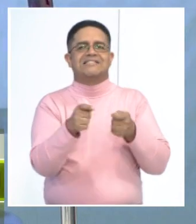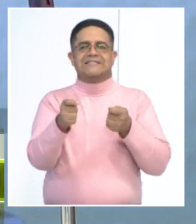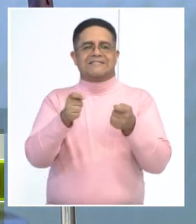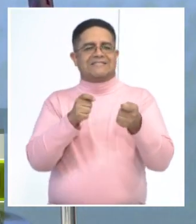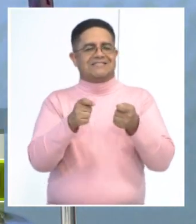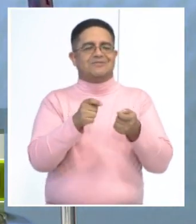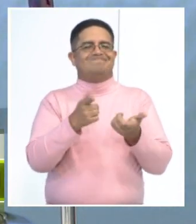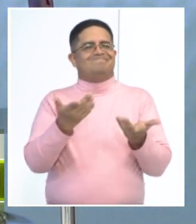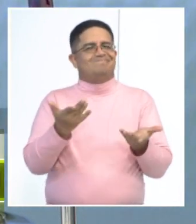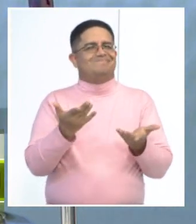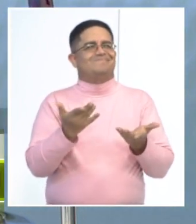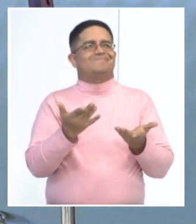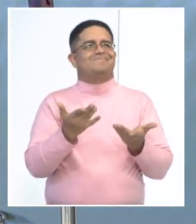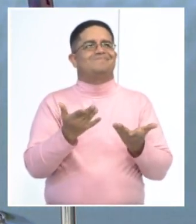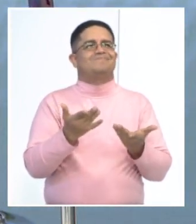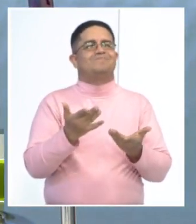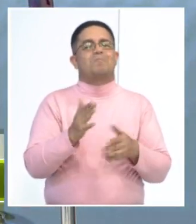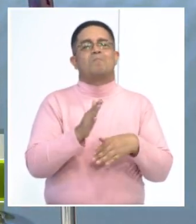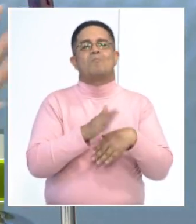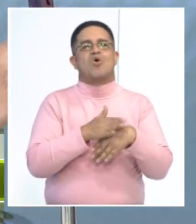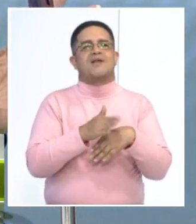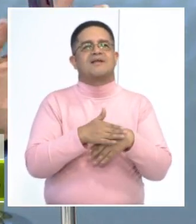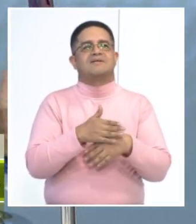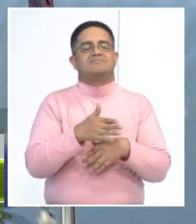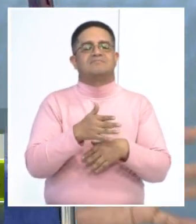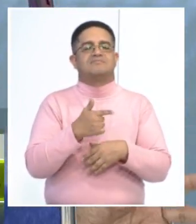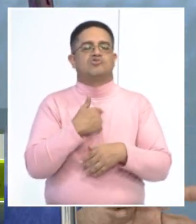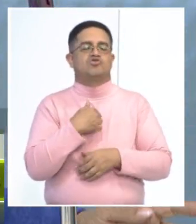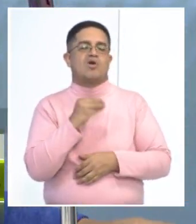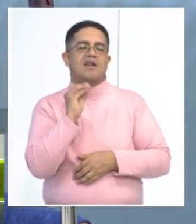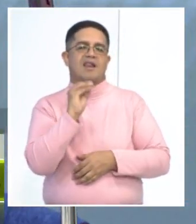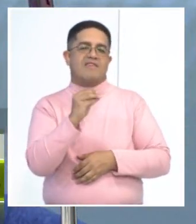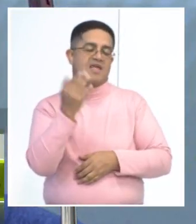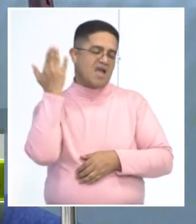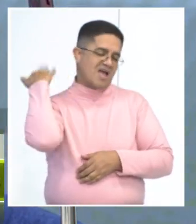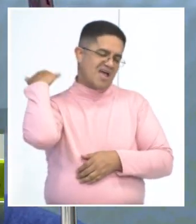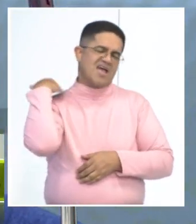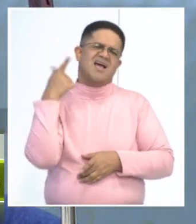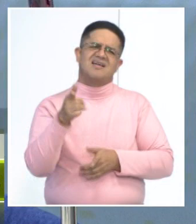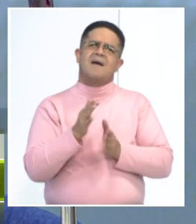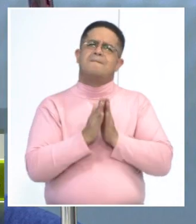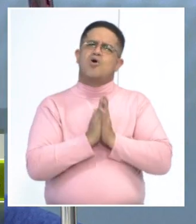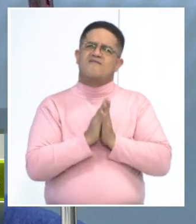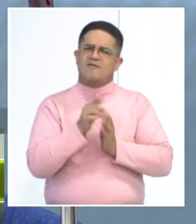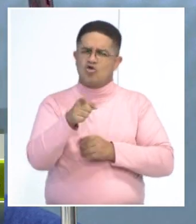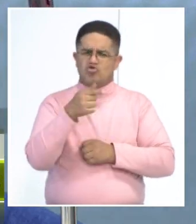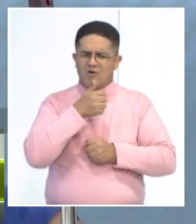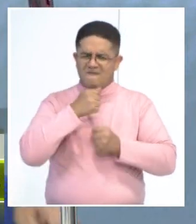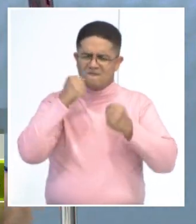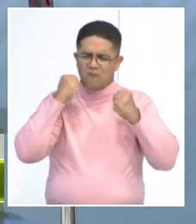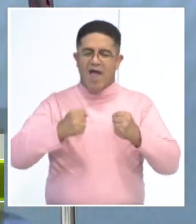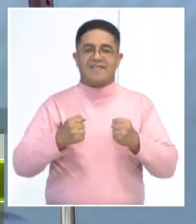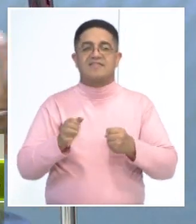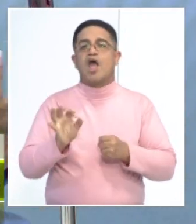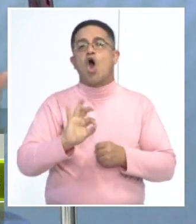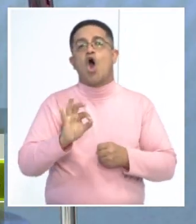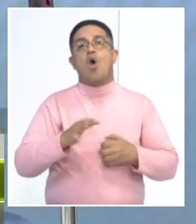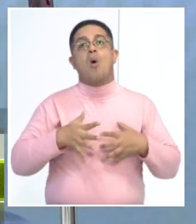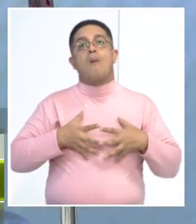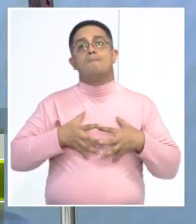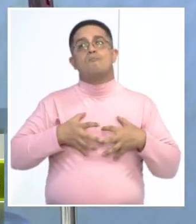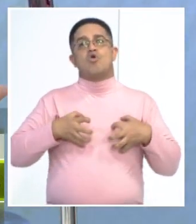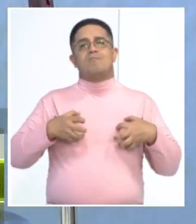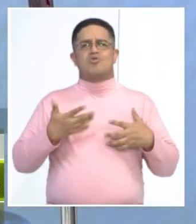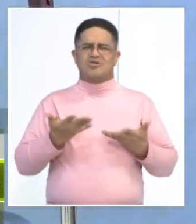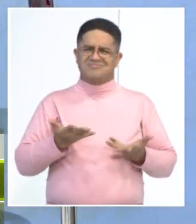Sí. Porque no, yo no he escuchado que le digas a la espalda, ay, espalda, por favor, sé fuerte. o ay, pulmones, mira,